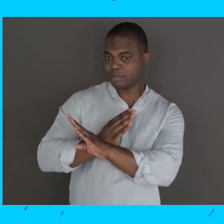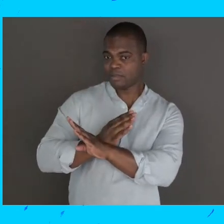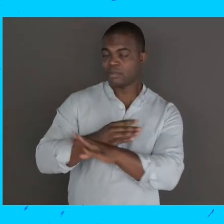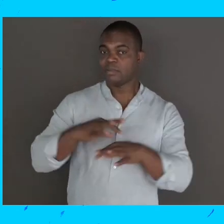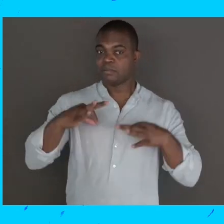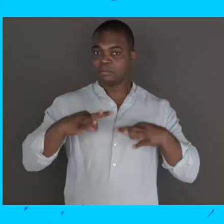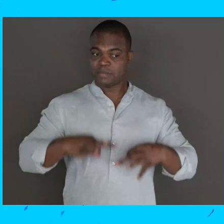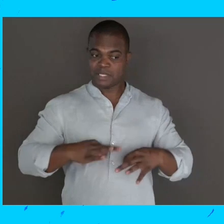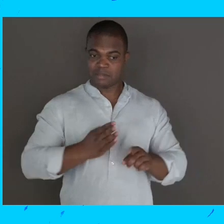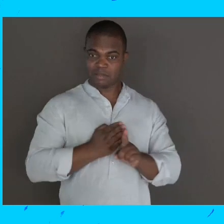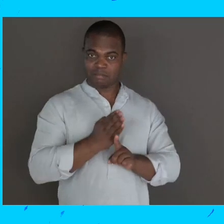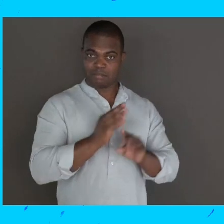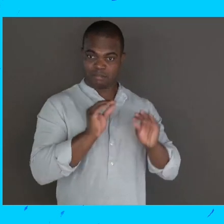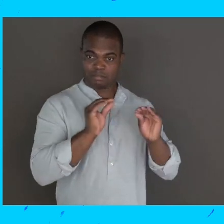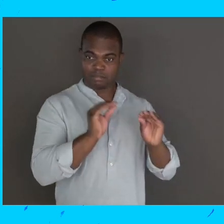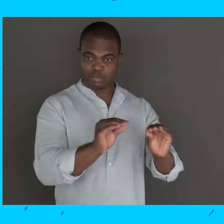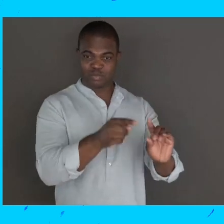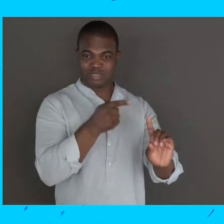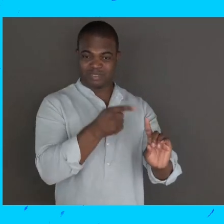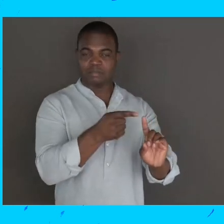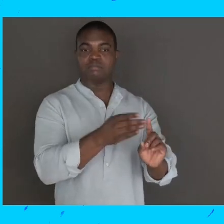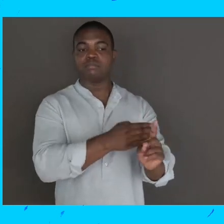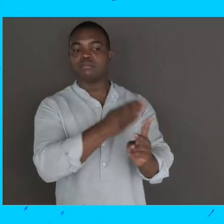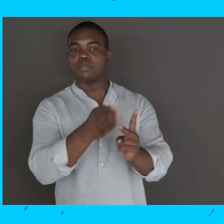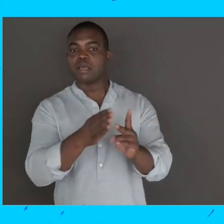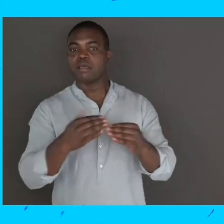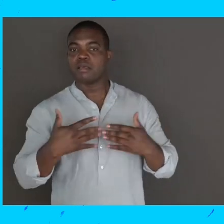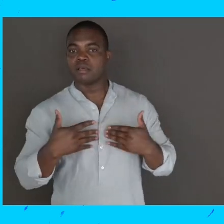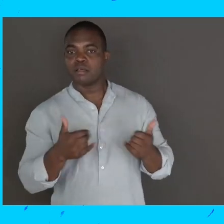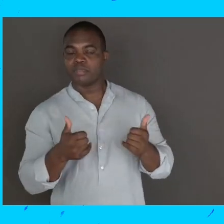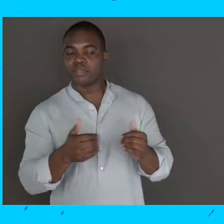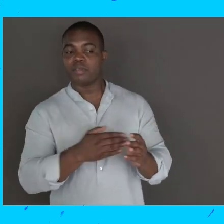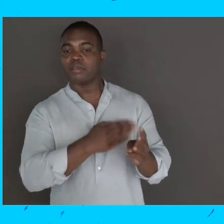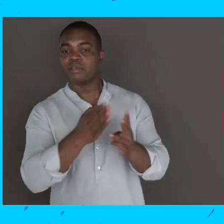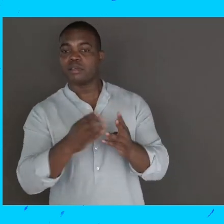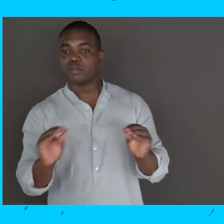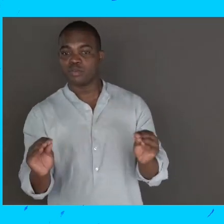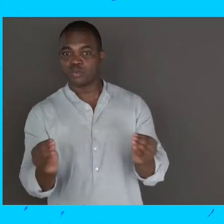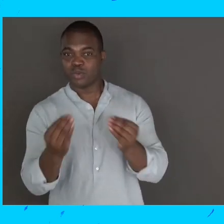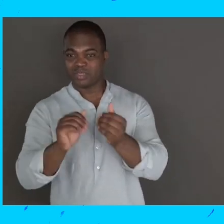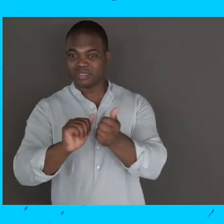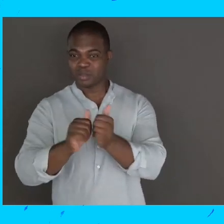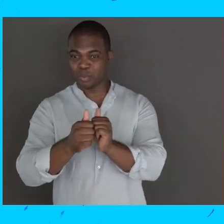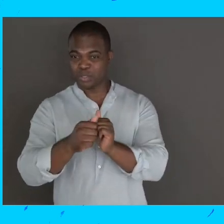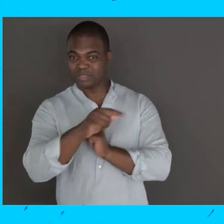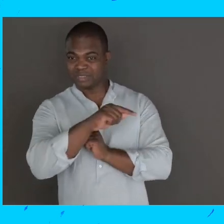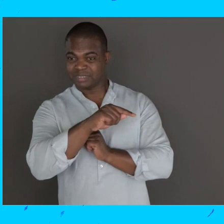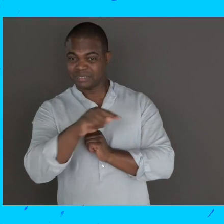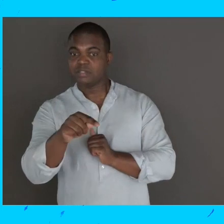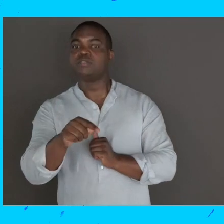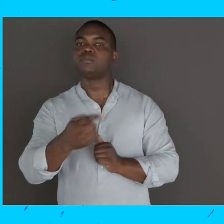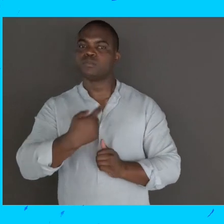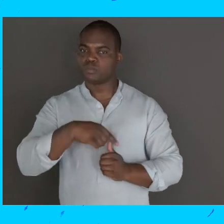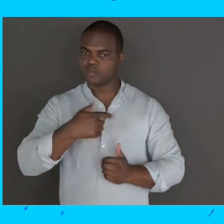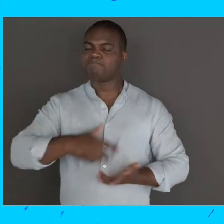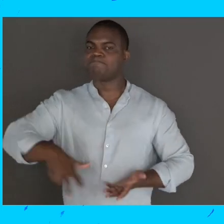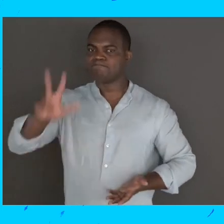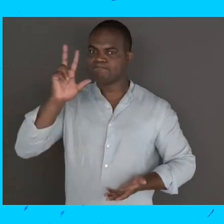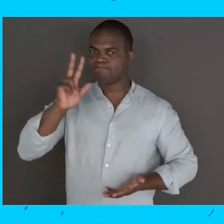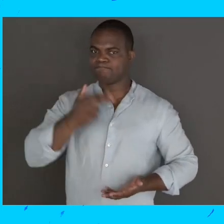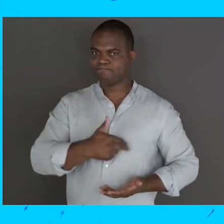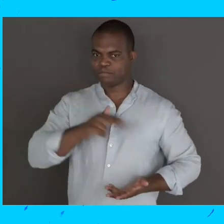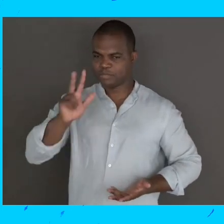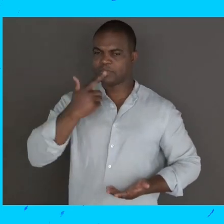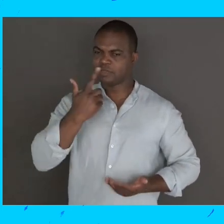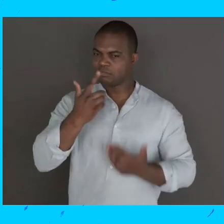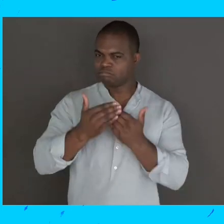Entonces, eso va a llevar a conducir la transformación de la OCDE a favor de la inclusión y de la